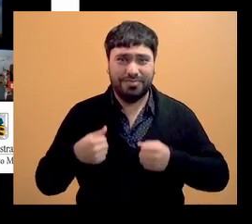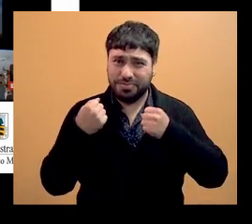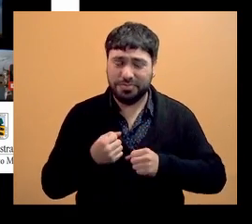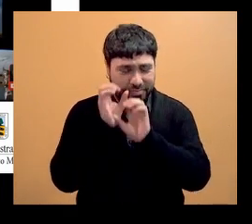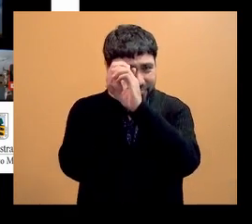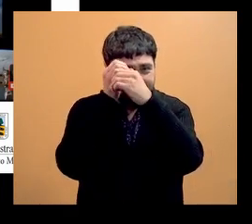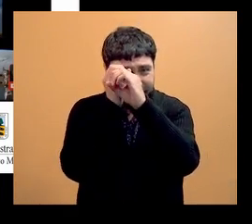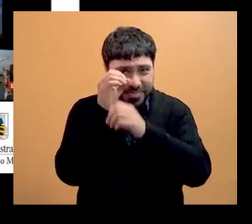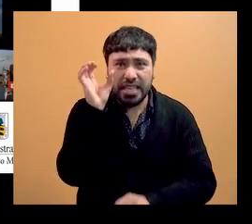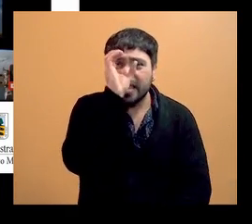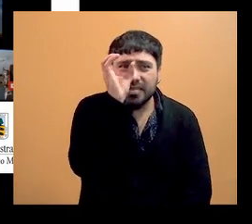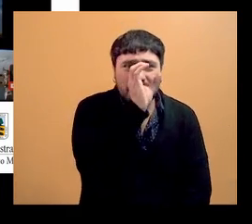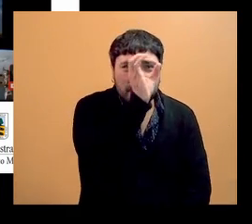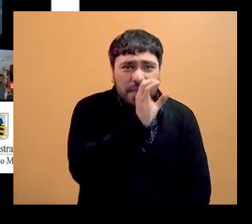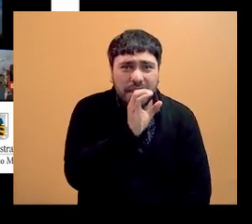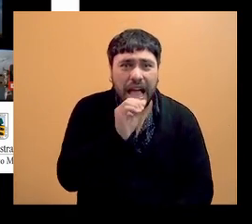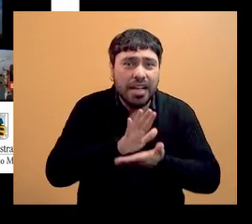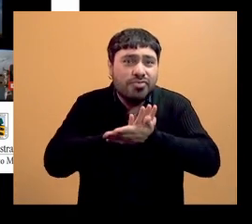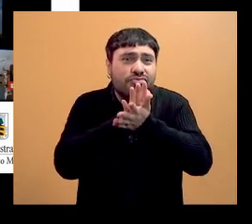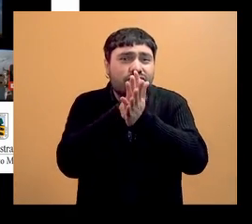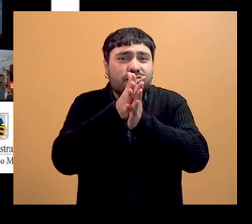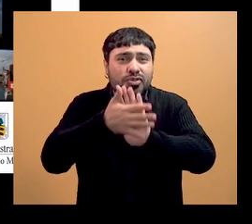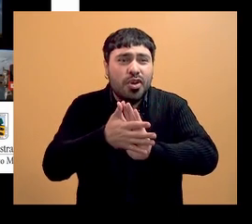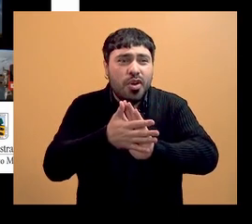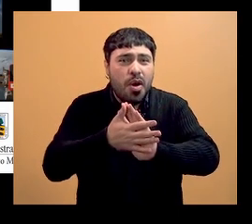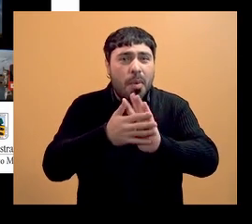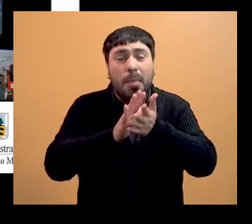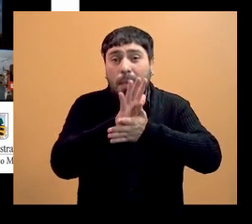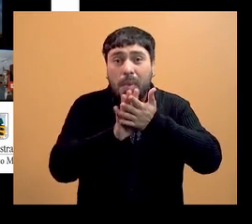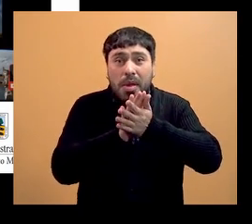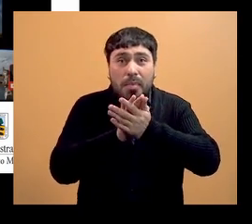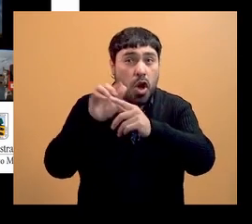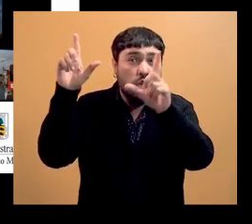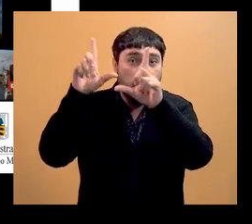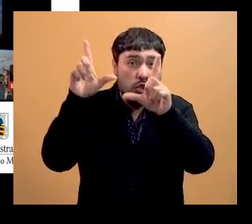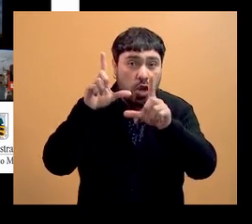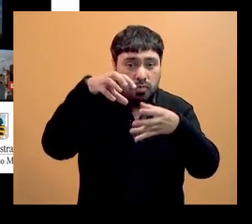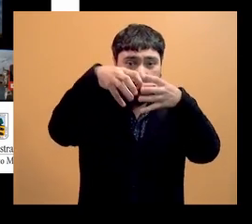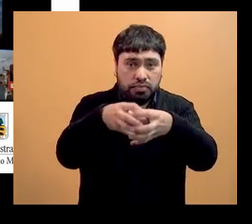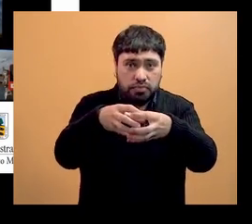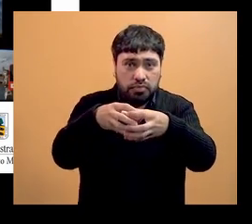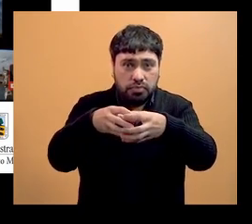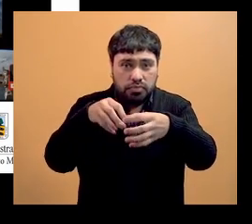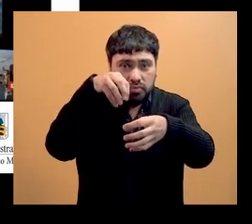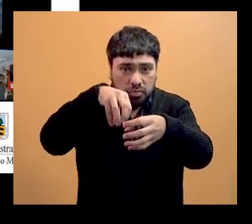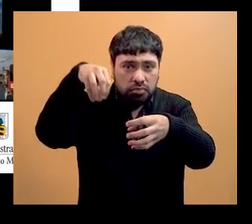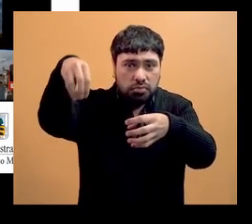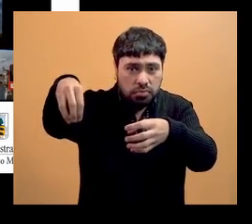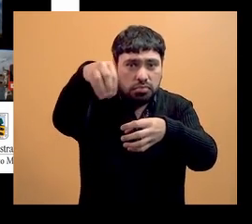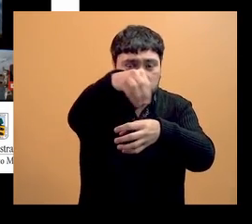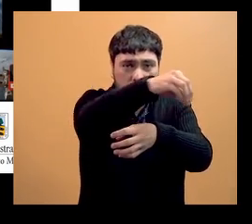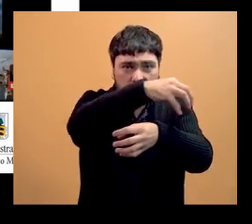ya de la zona de influencia de nuestro sistema solar. Así que la industria estimada en realidad